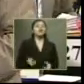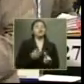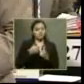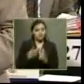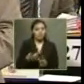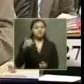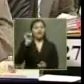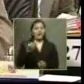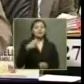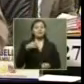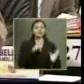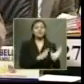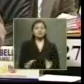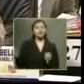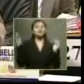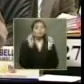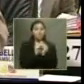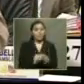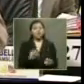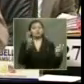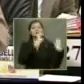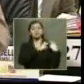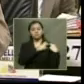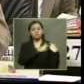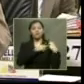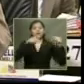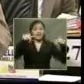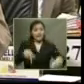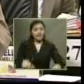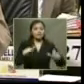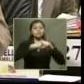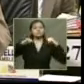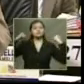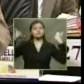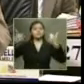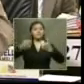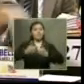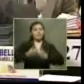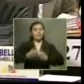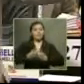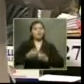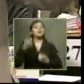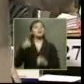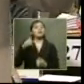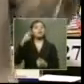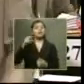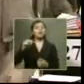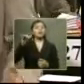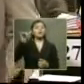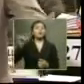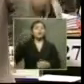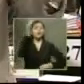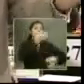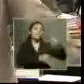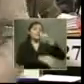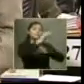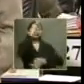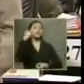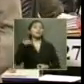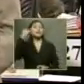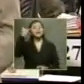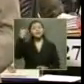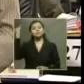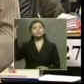con más responsabilidad en esta asamblea, y que no hay que venderle ilusiones vanas al